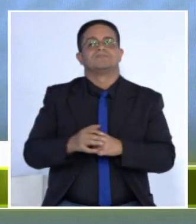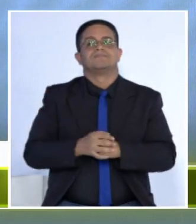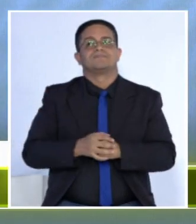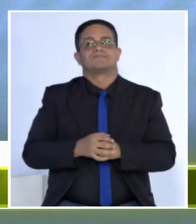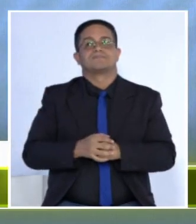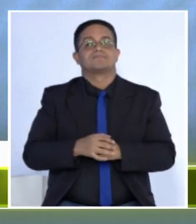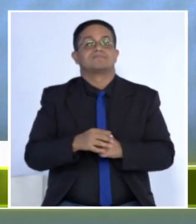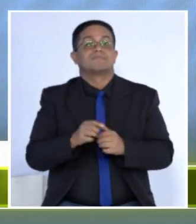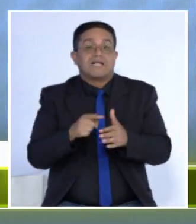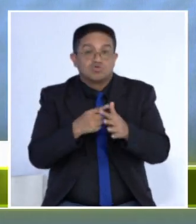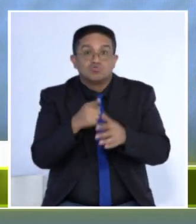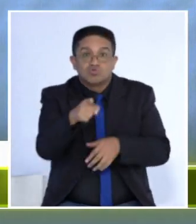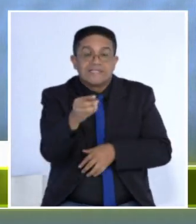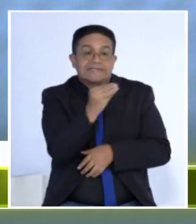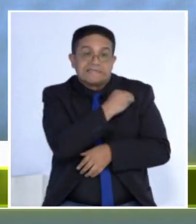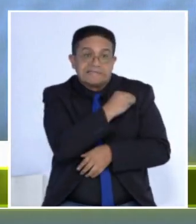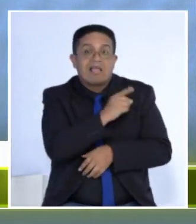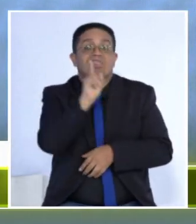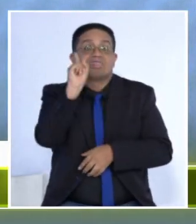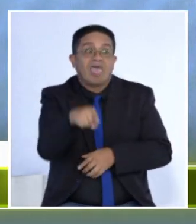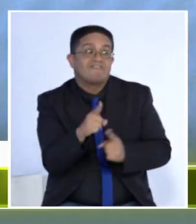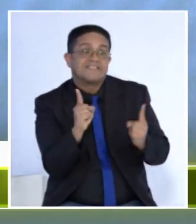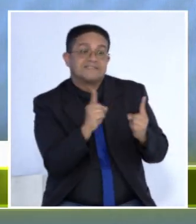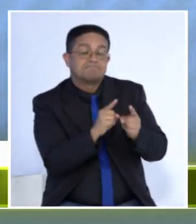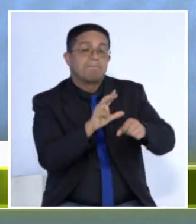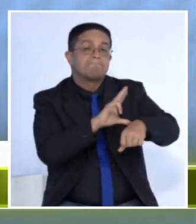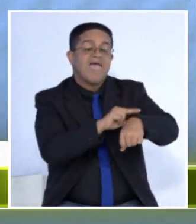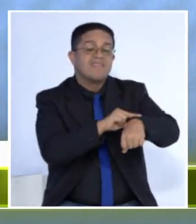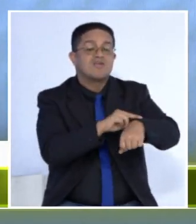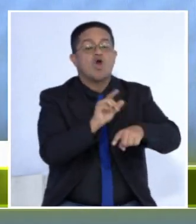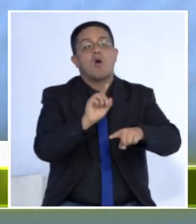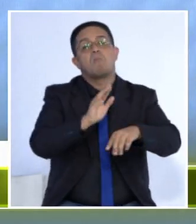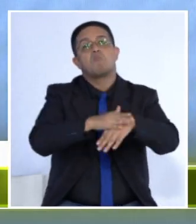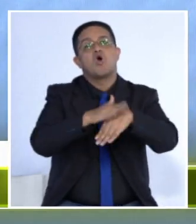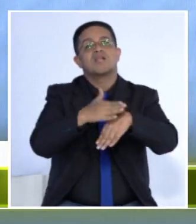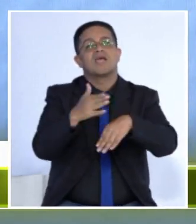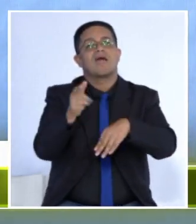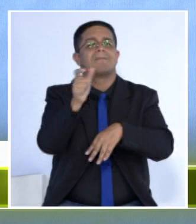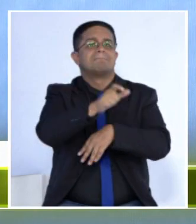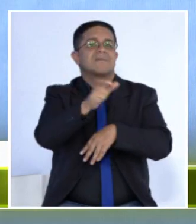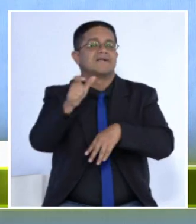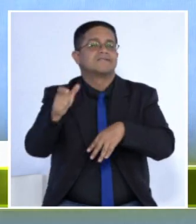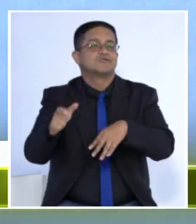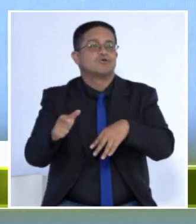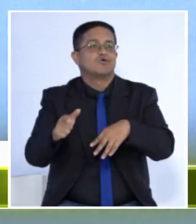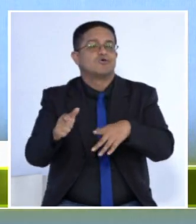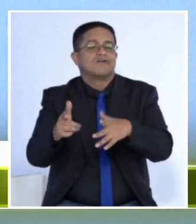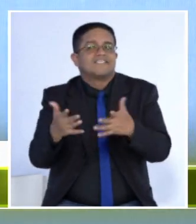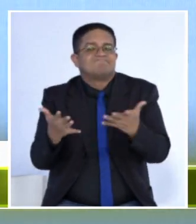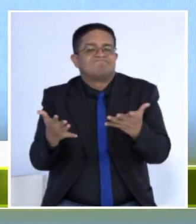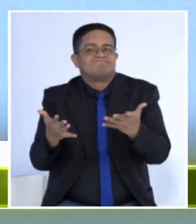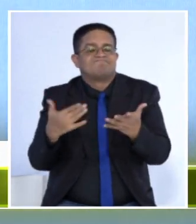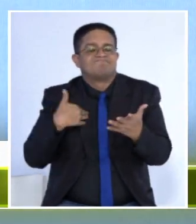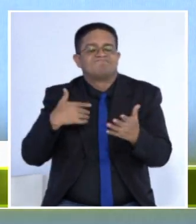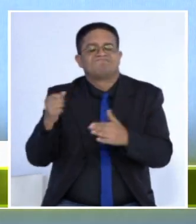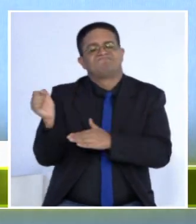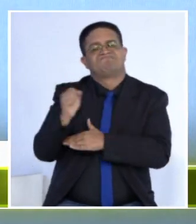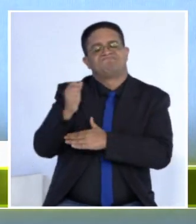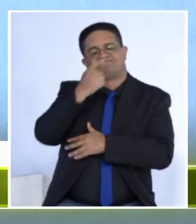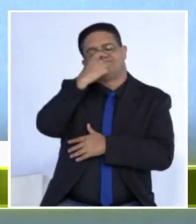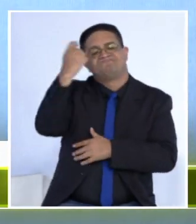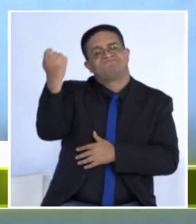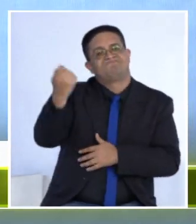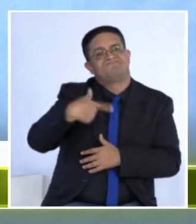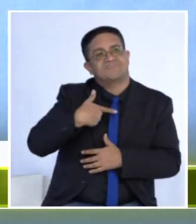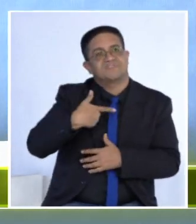signo de alarma, tiene que ir al médico, porque a veces el paciente se escucha mucho entre los familiares y entre los pacientes, me descuide.